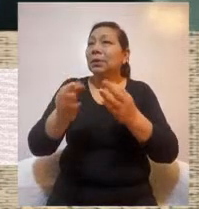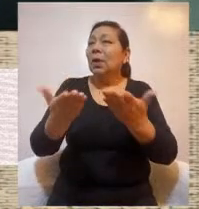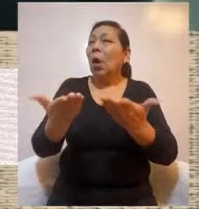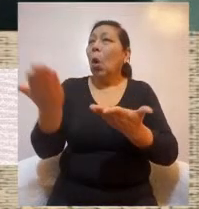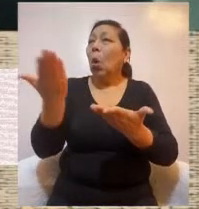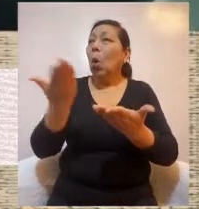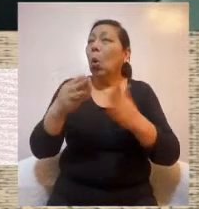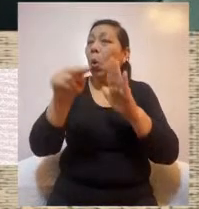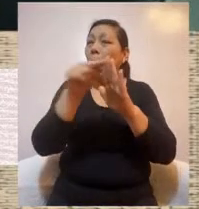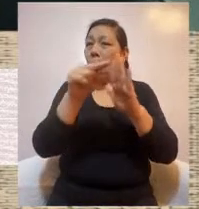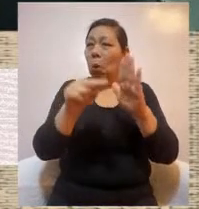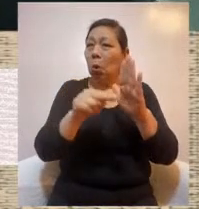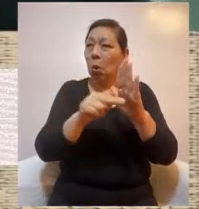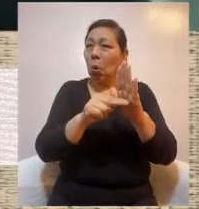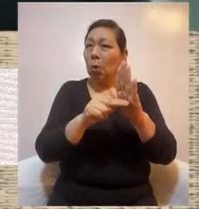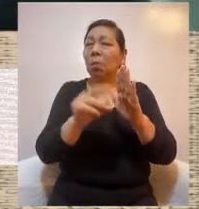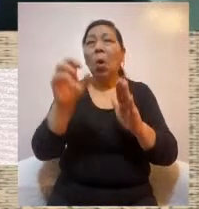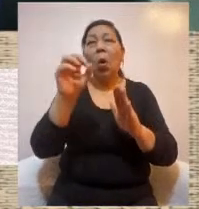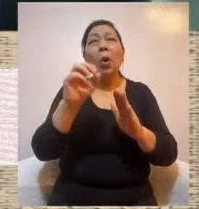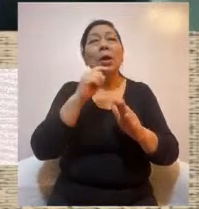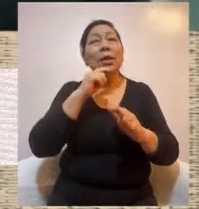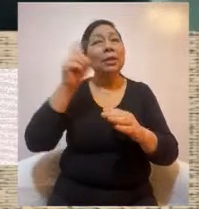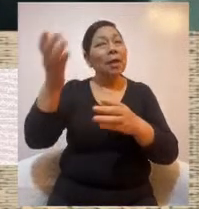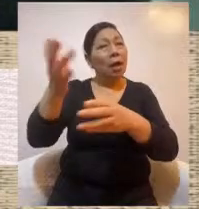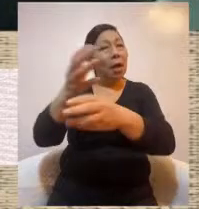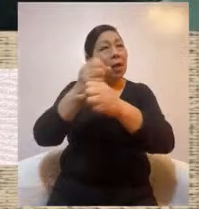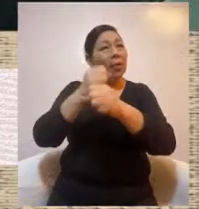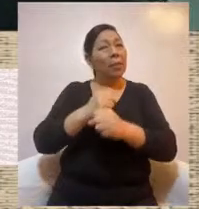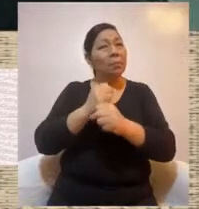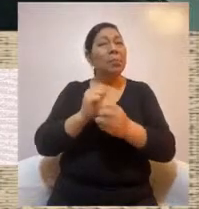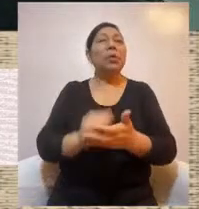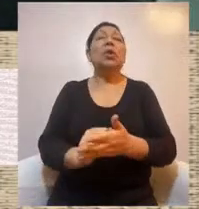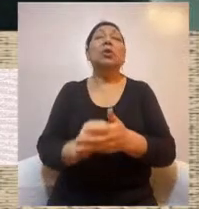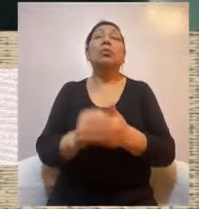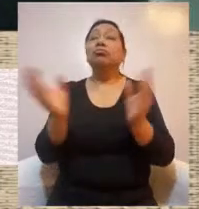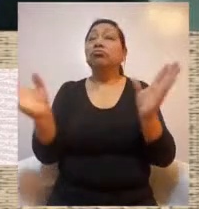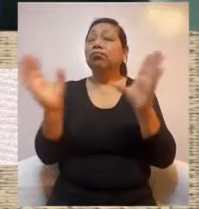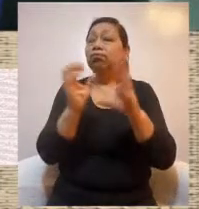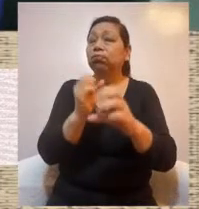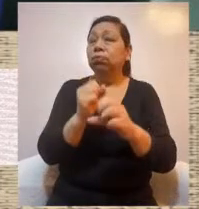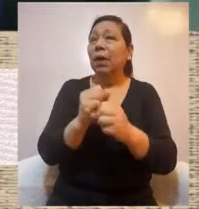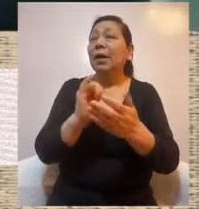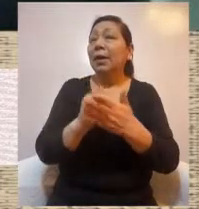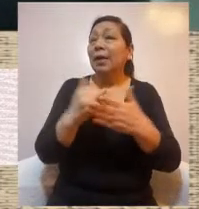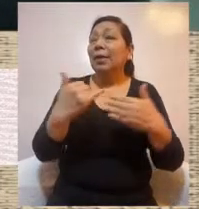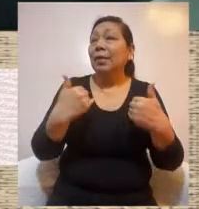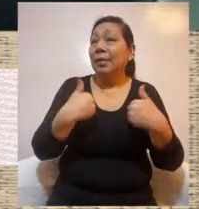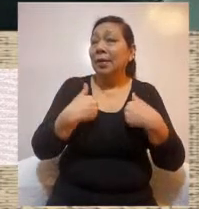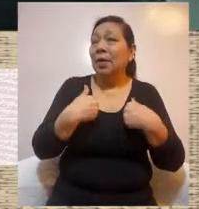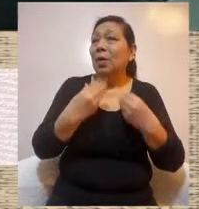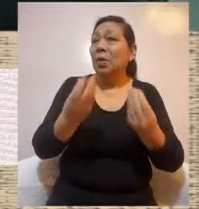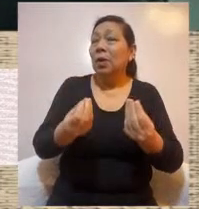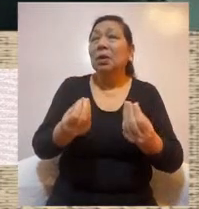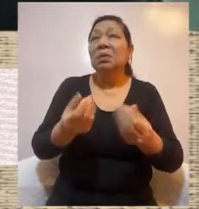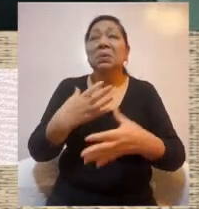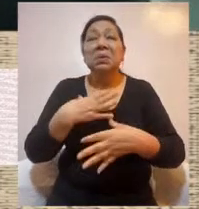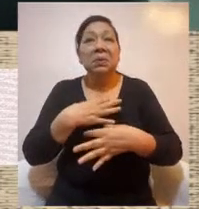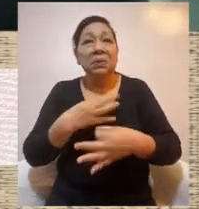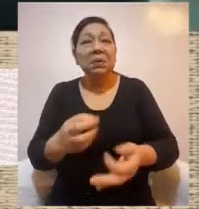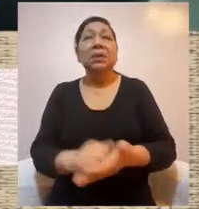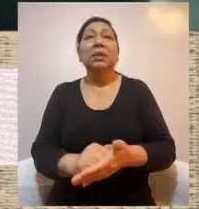interpretación de las disposiciones normativas o se requiere adoptar disposiciones concretas que tengan en cuenta